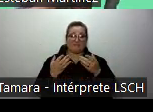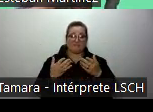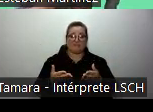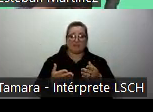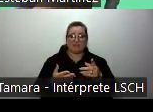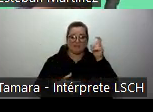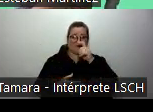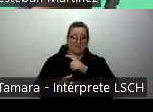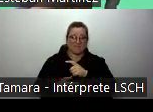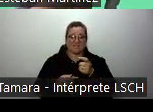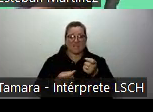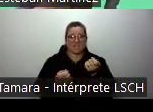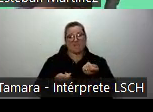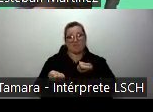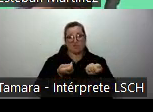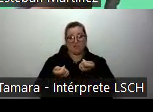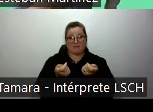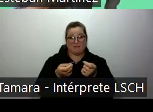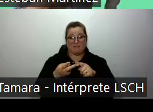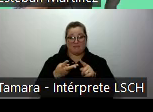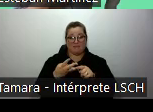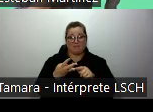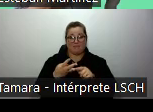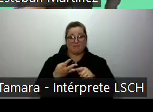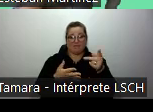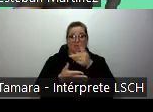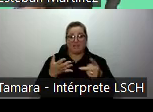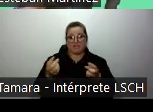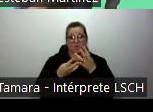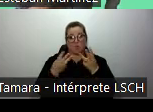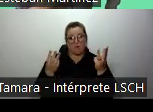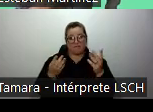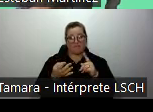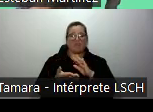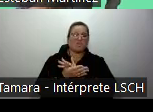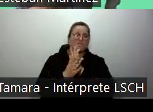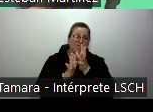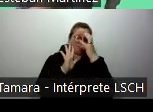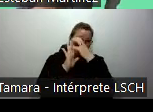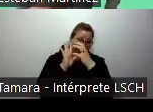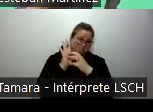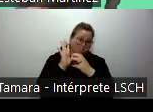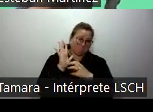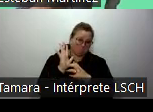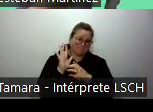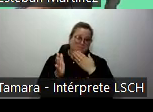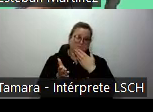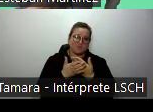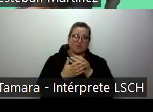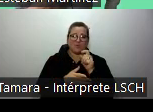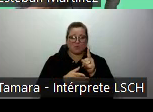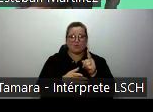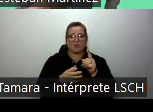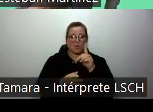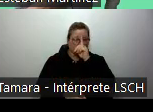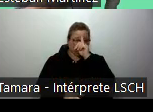difícil economía diseño web toda esta asignatura la verdad es que cuando tú tienes un hábito de estudios se